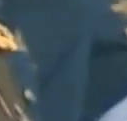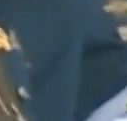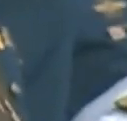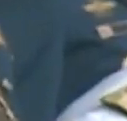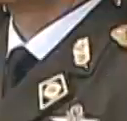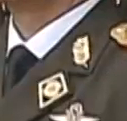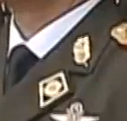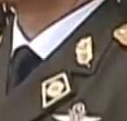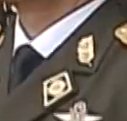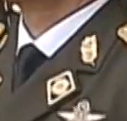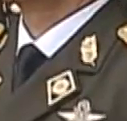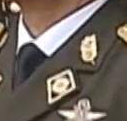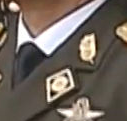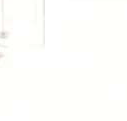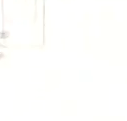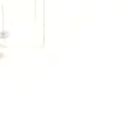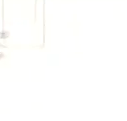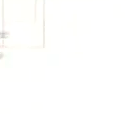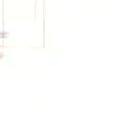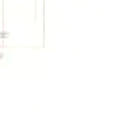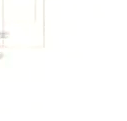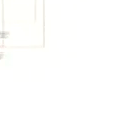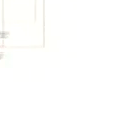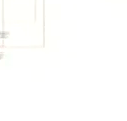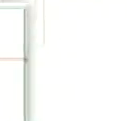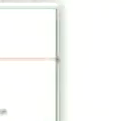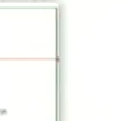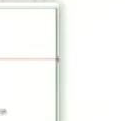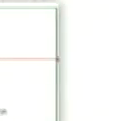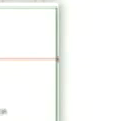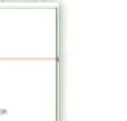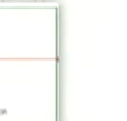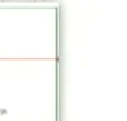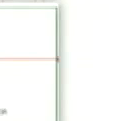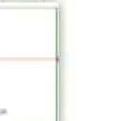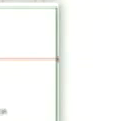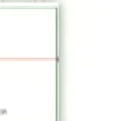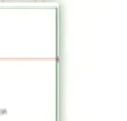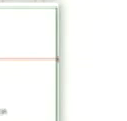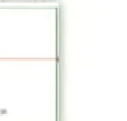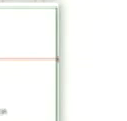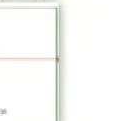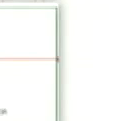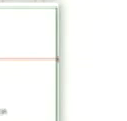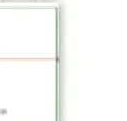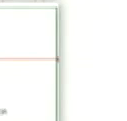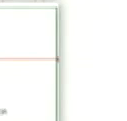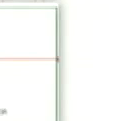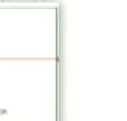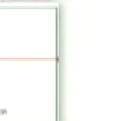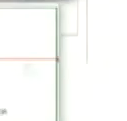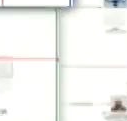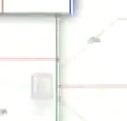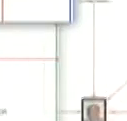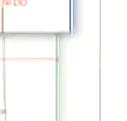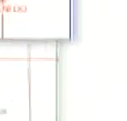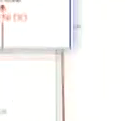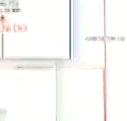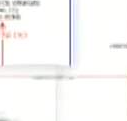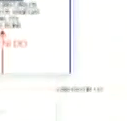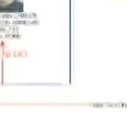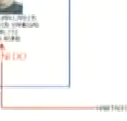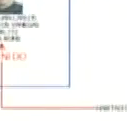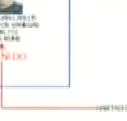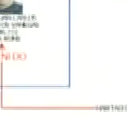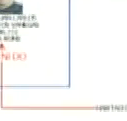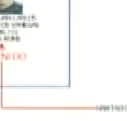del alto mando político militar. Se armaron 2 equipos para manejar los drones y llevar a cabo el atentado terrorista. El